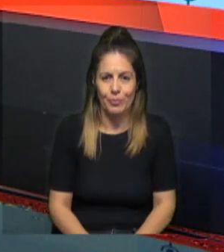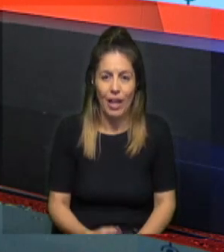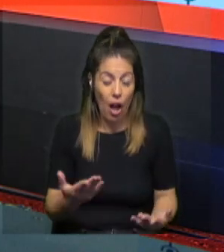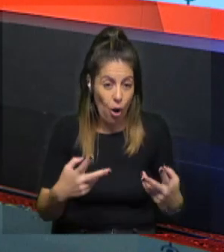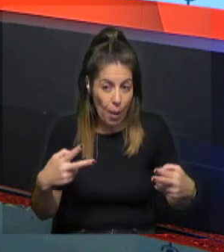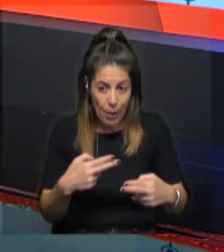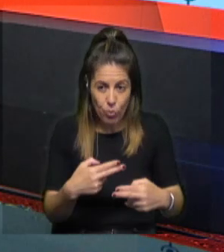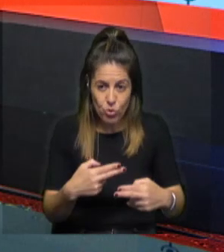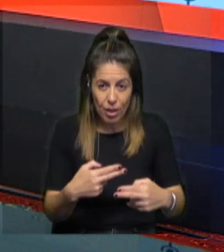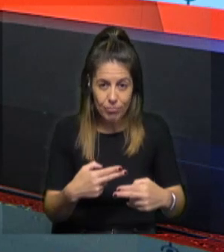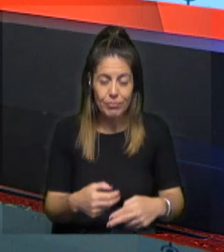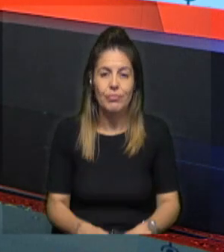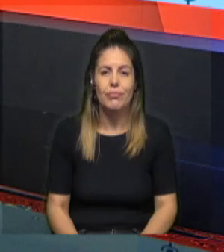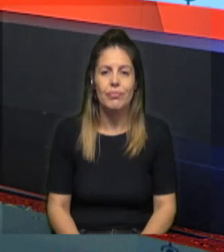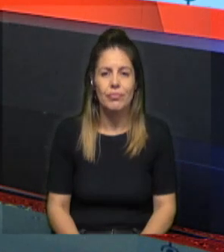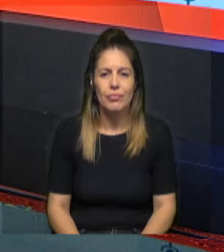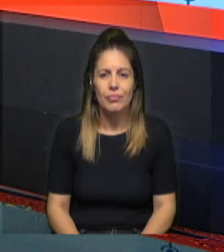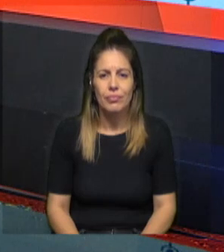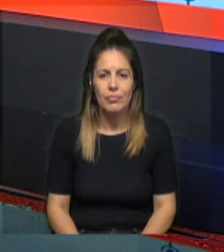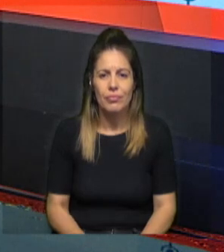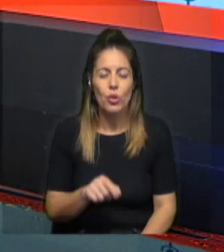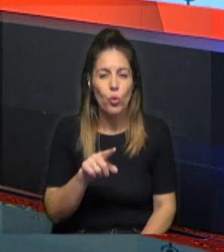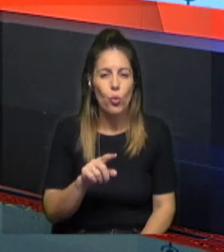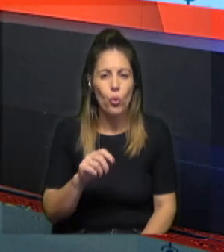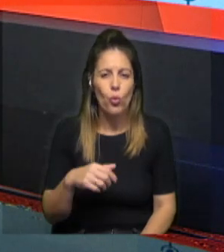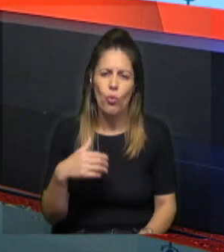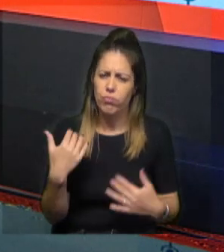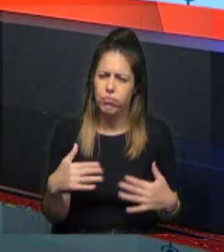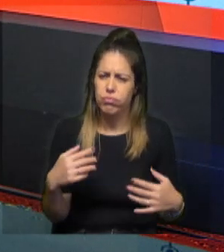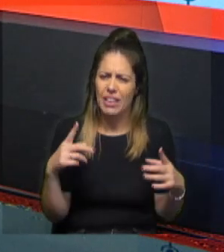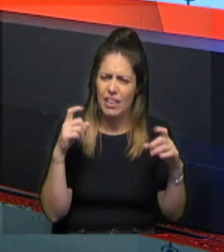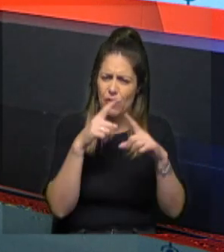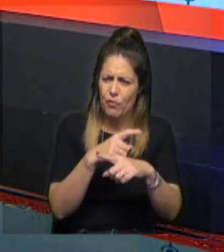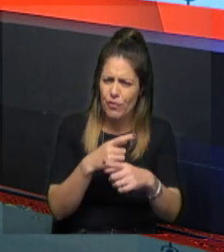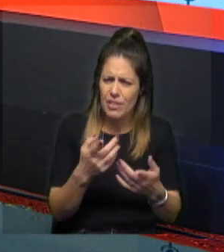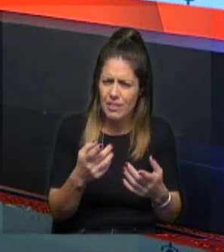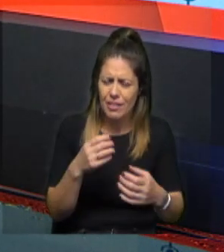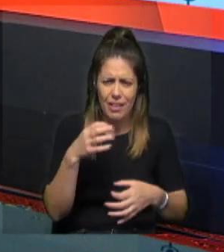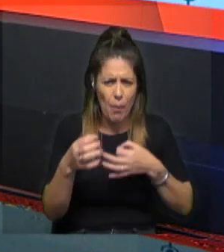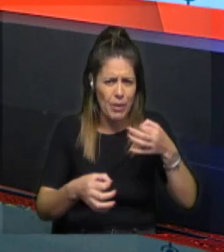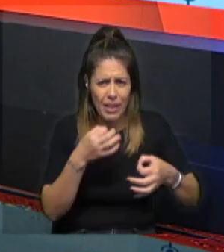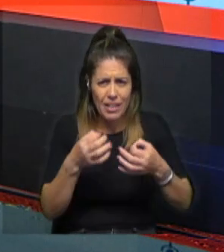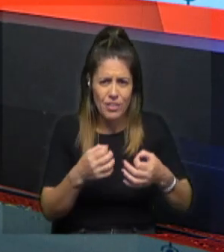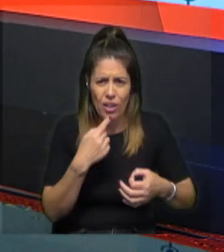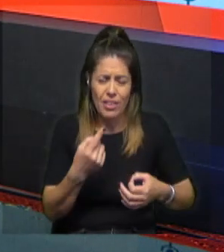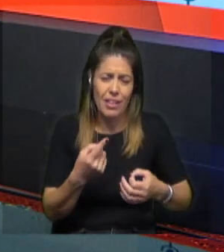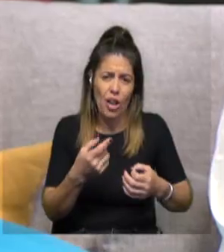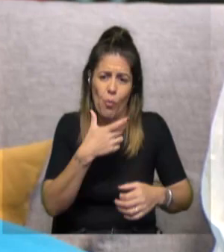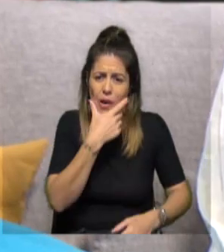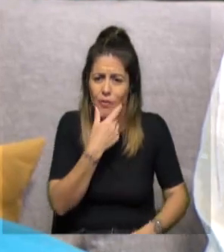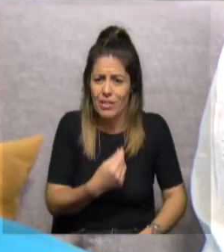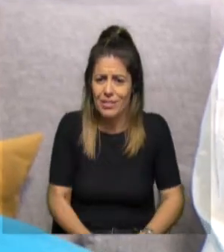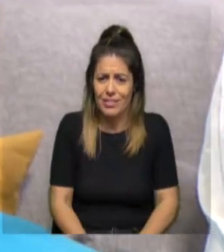¿te parece bien? Bueno, mirá, pero vamos a este... qué complicada la explicación. Que diga algo más práctico, dice. Por eso me